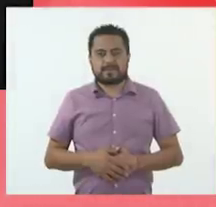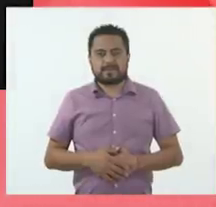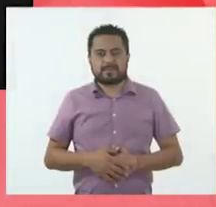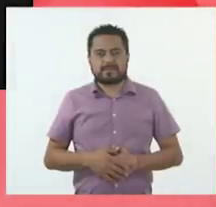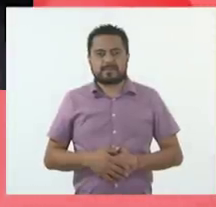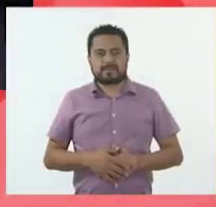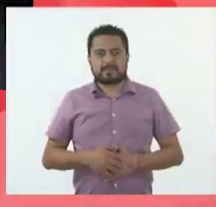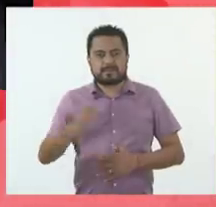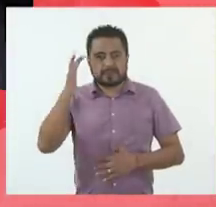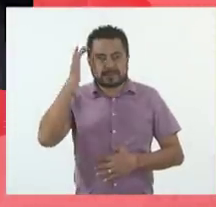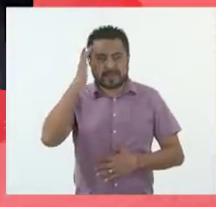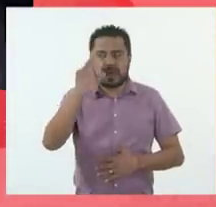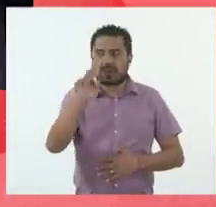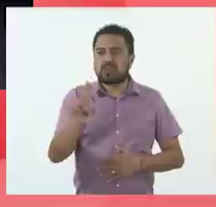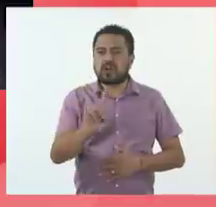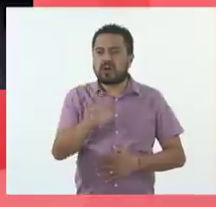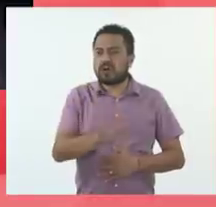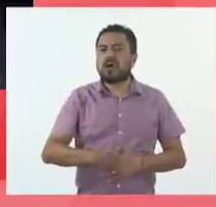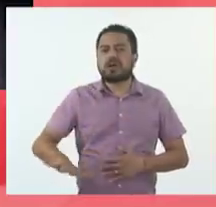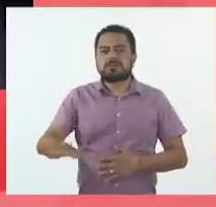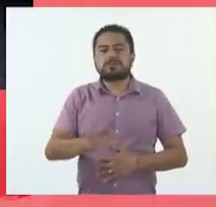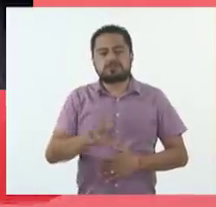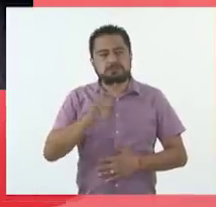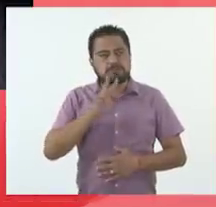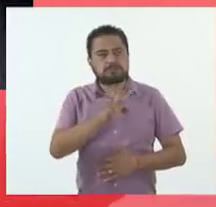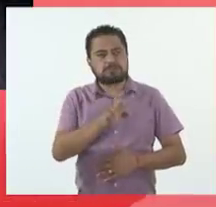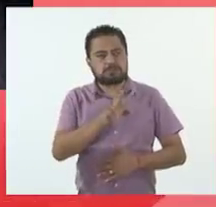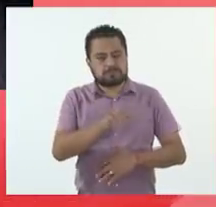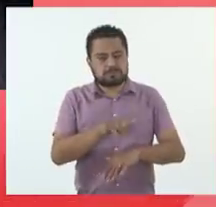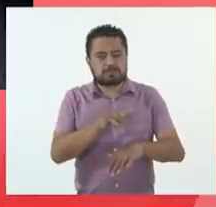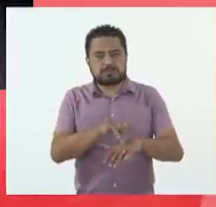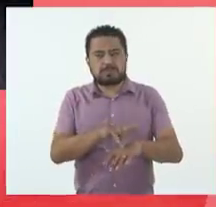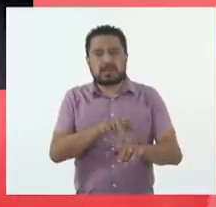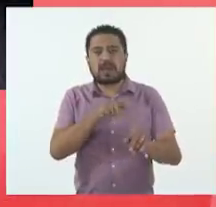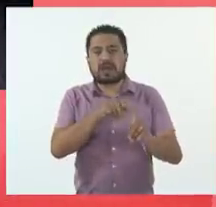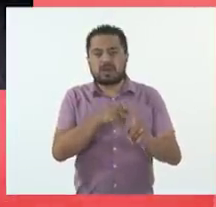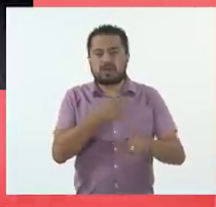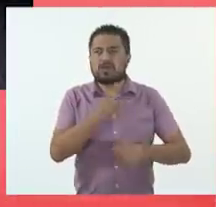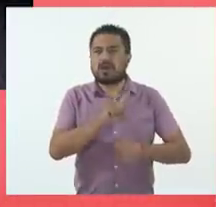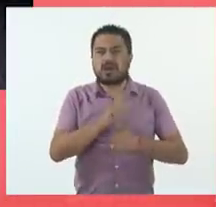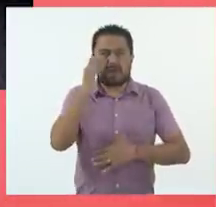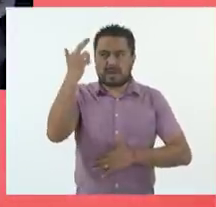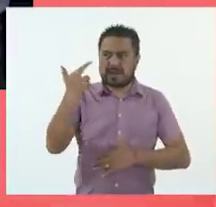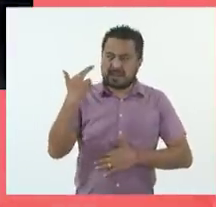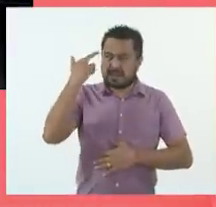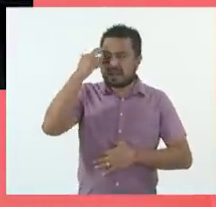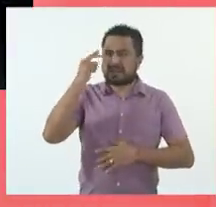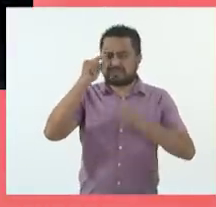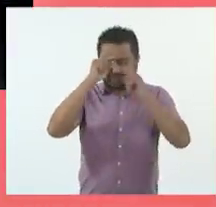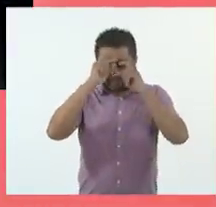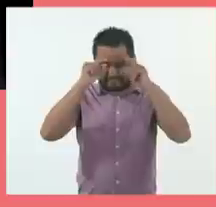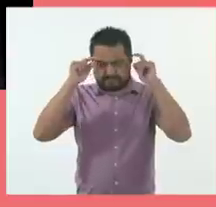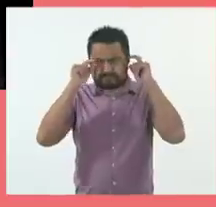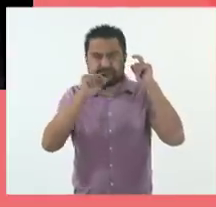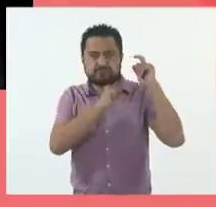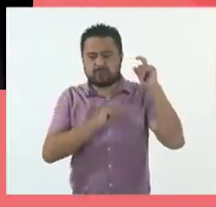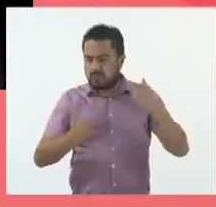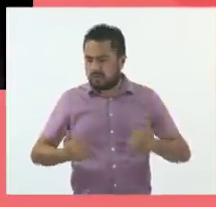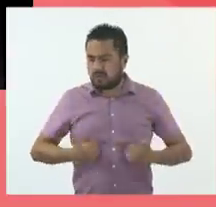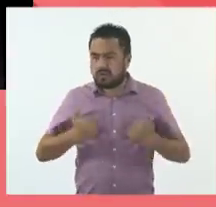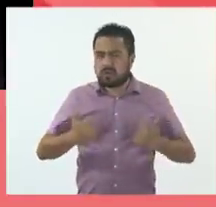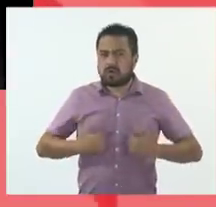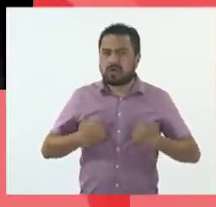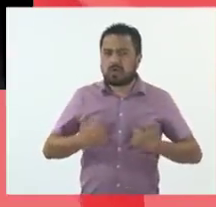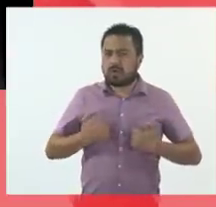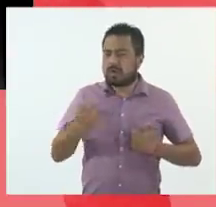Santo Domingo ha visto cruzar de todo, desde un virreinato, un muy joven y en